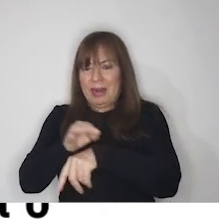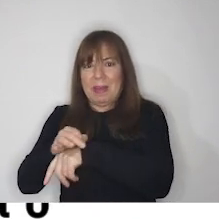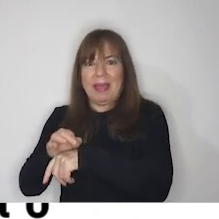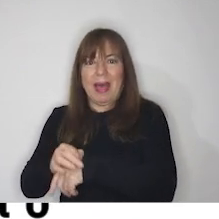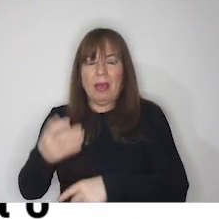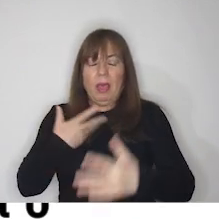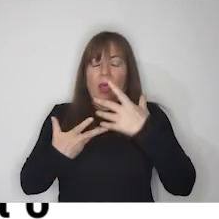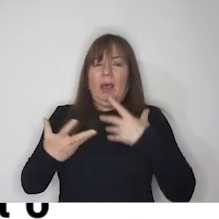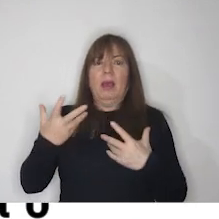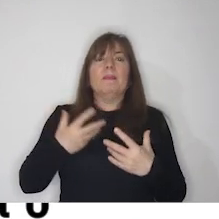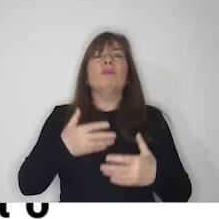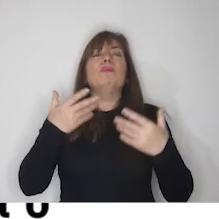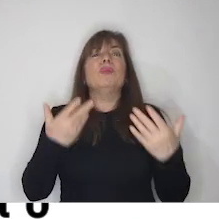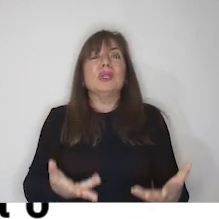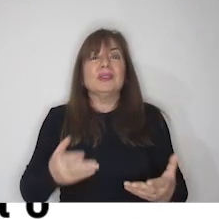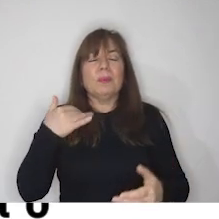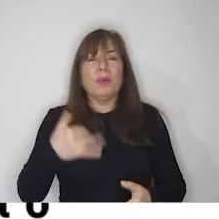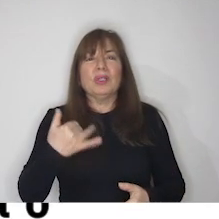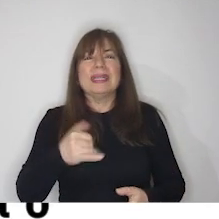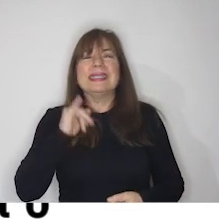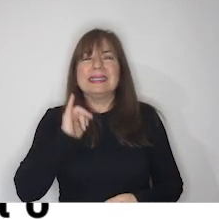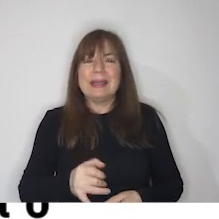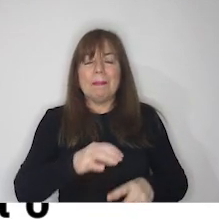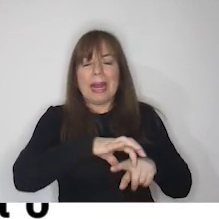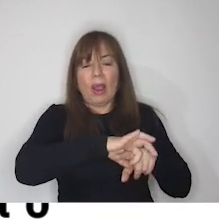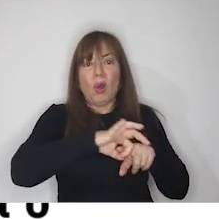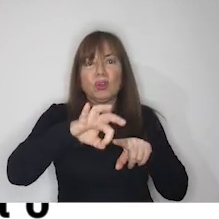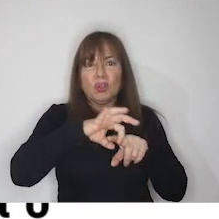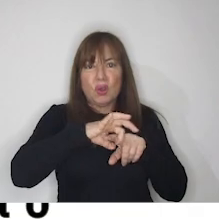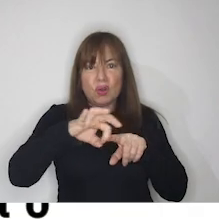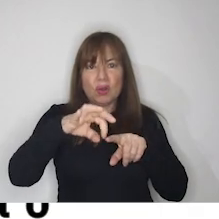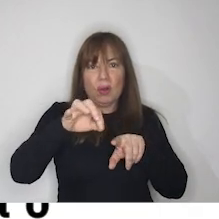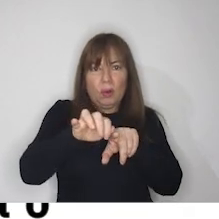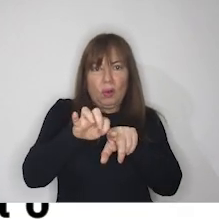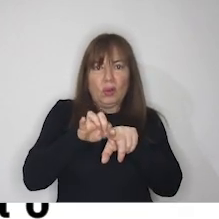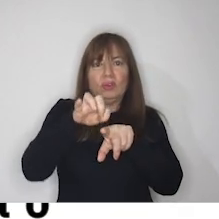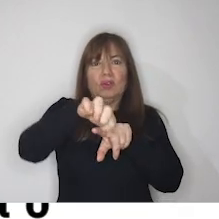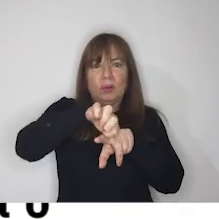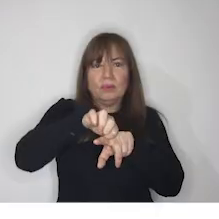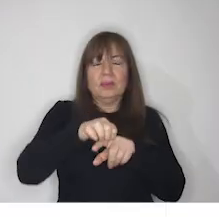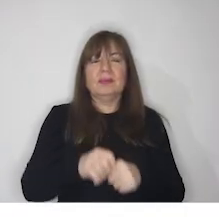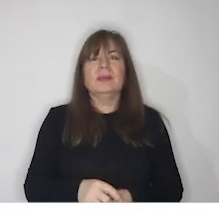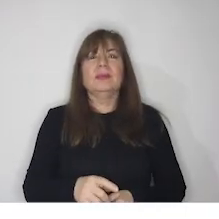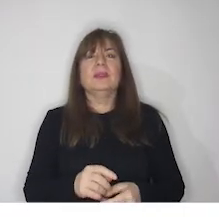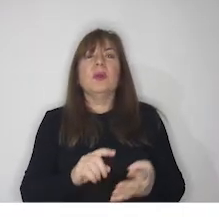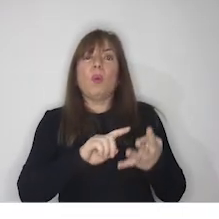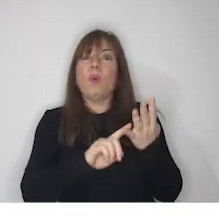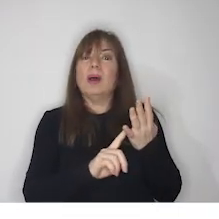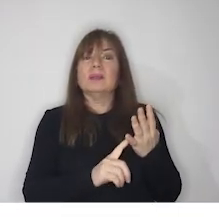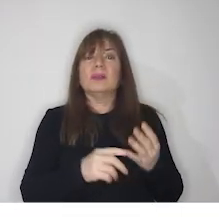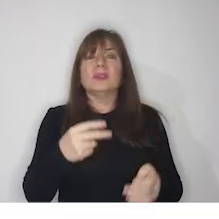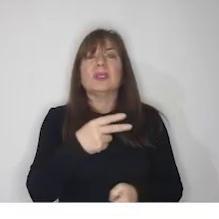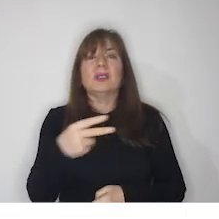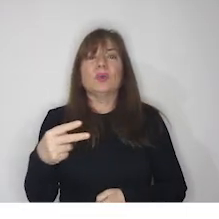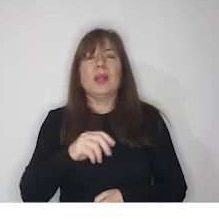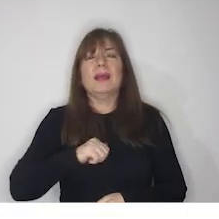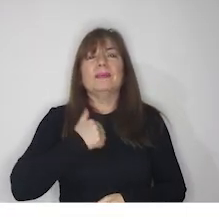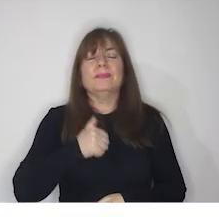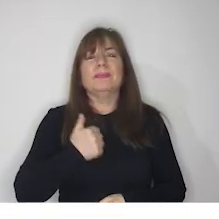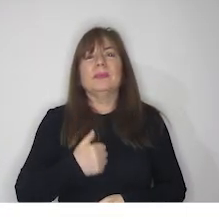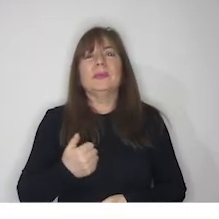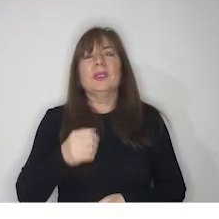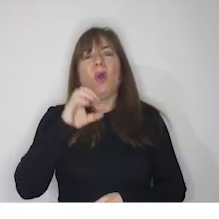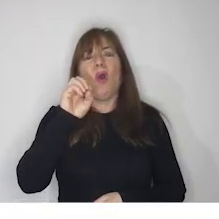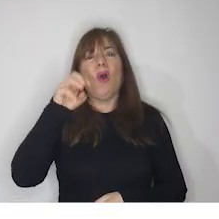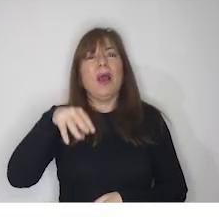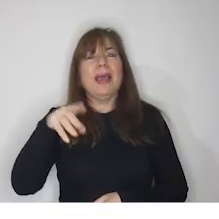múltiples enfermedades a la vez. Por esto es importante que siempre uses condón. 4. Sexualidad en la